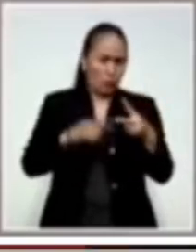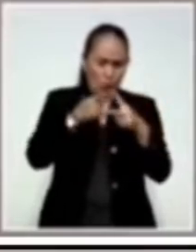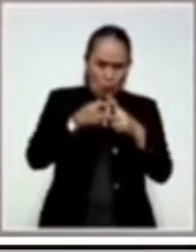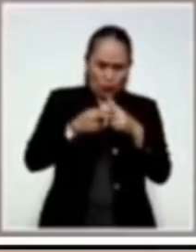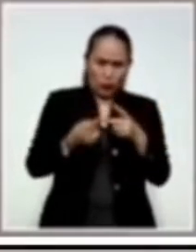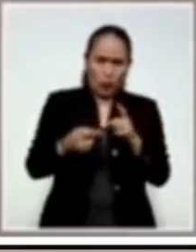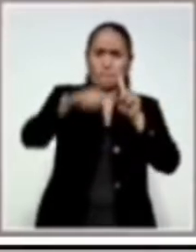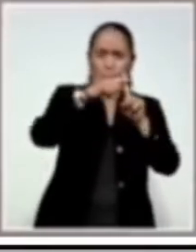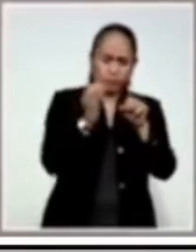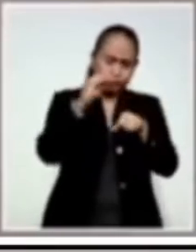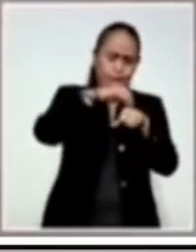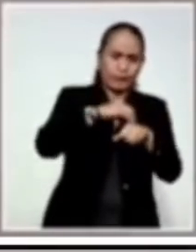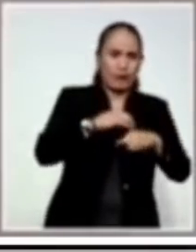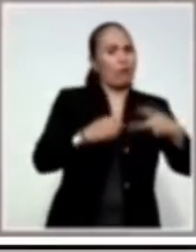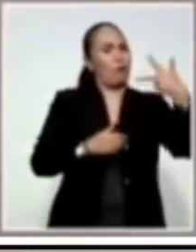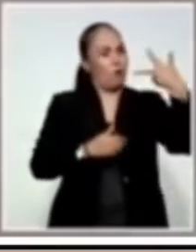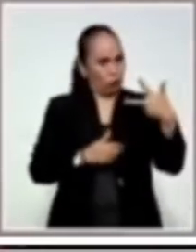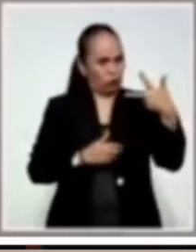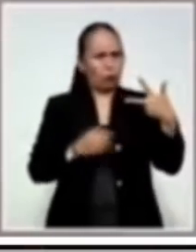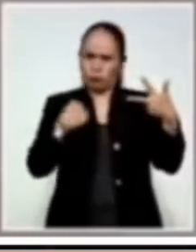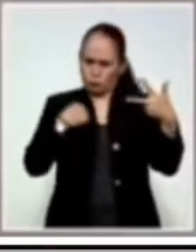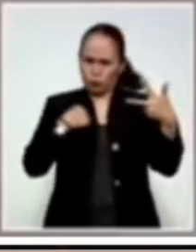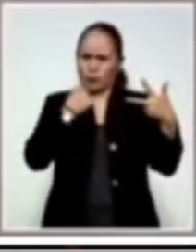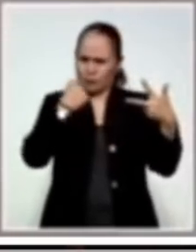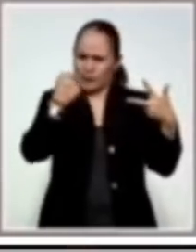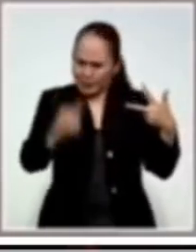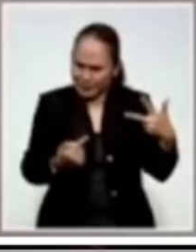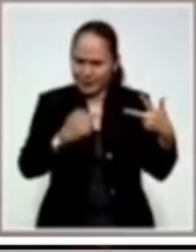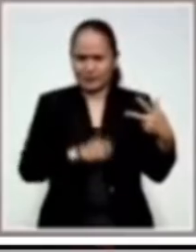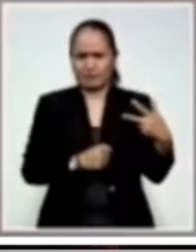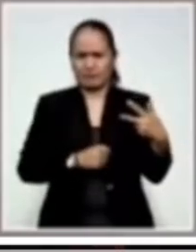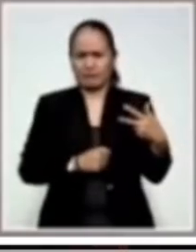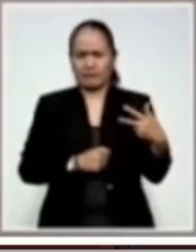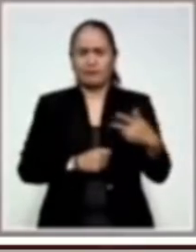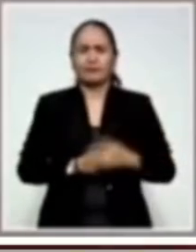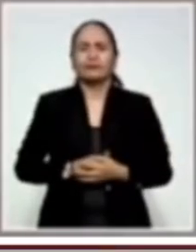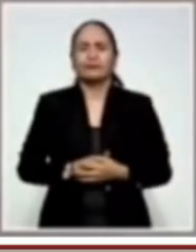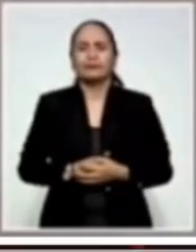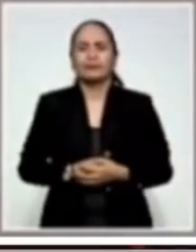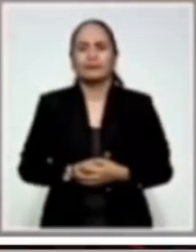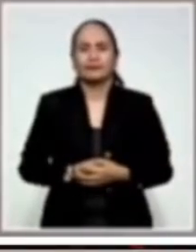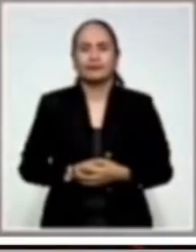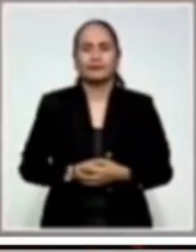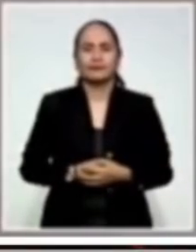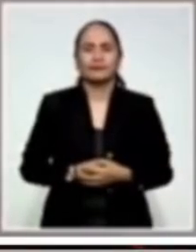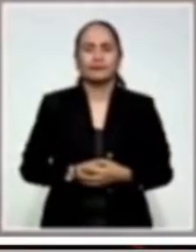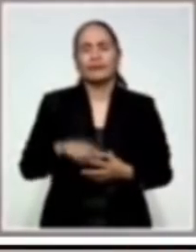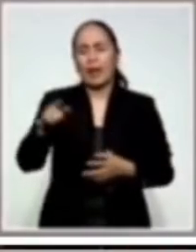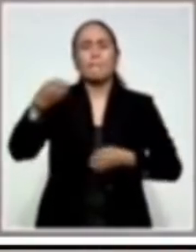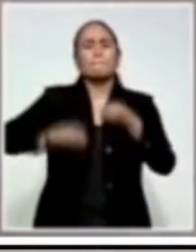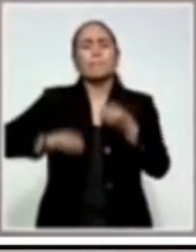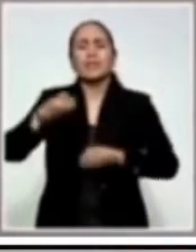Yo mismo lo dije. Y por eso, para evitar suplir la intención de los ministros,